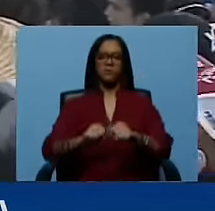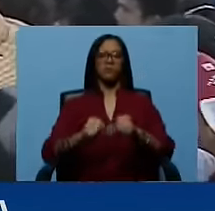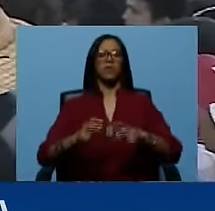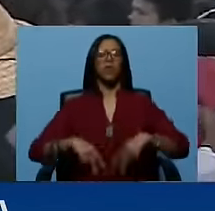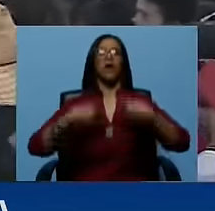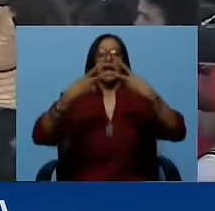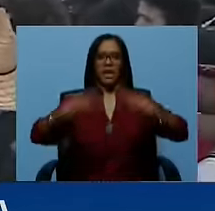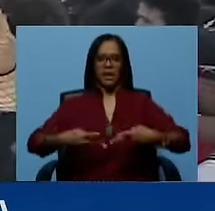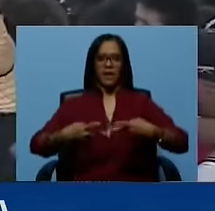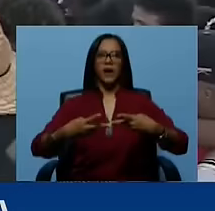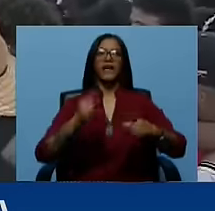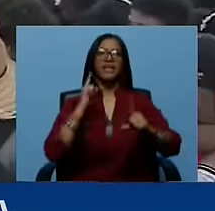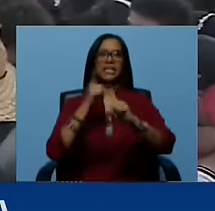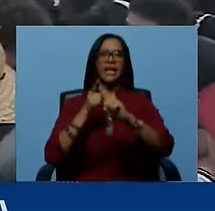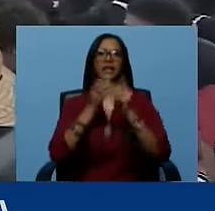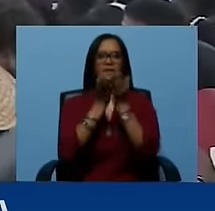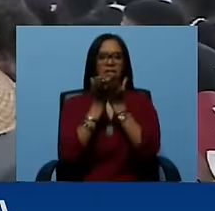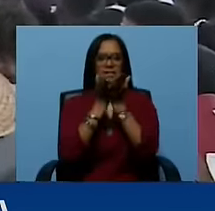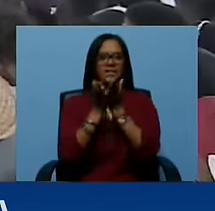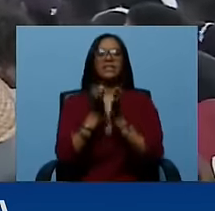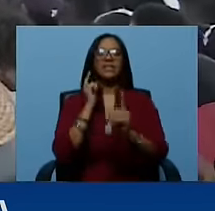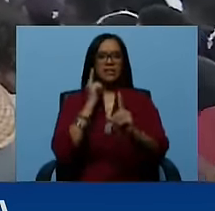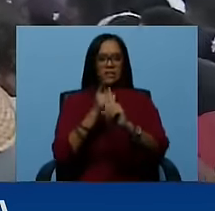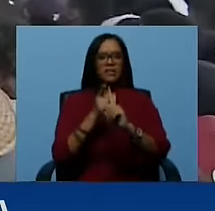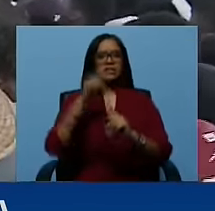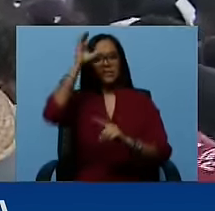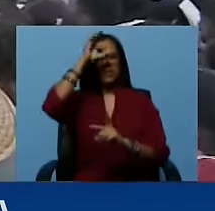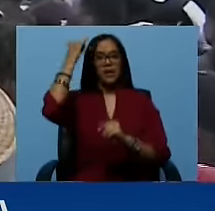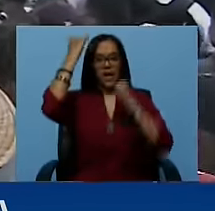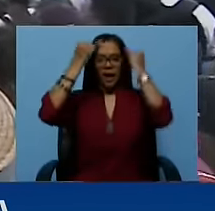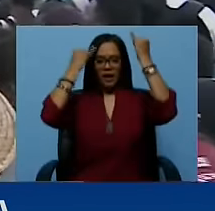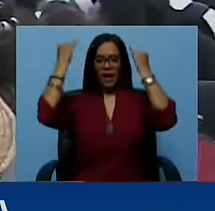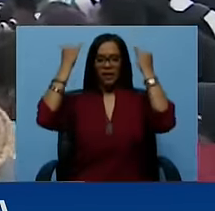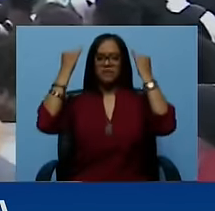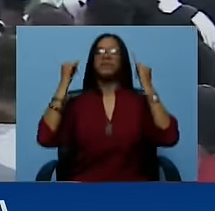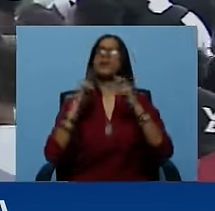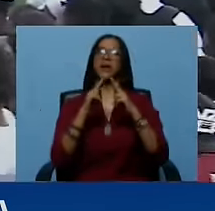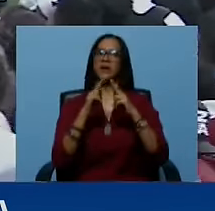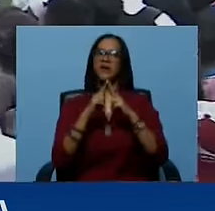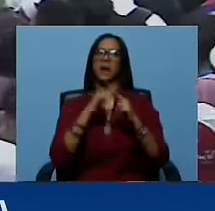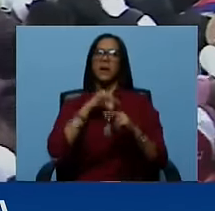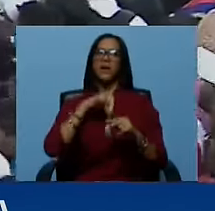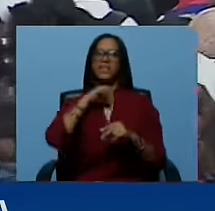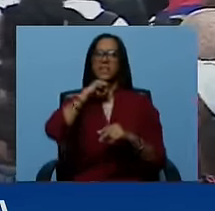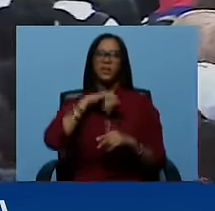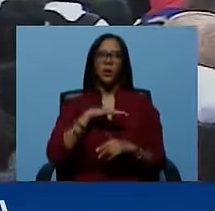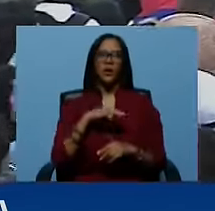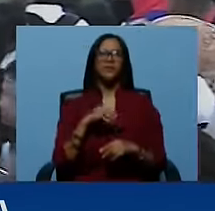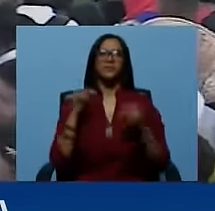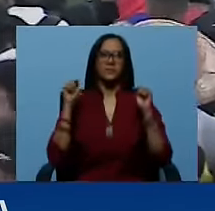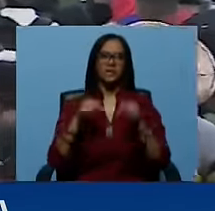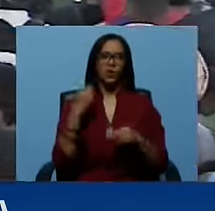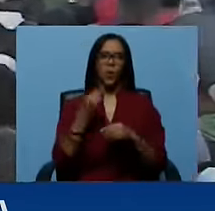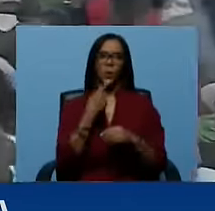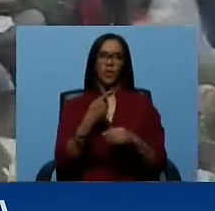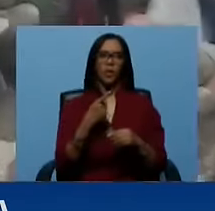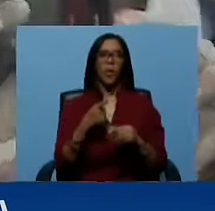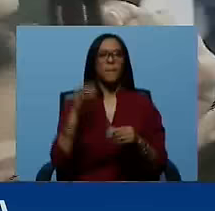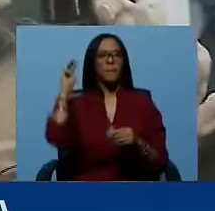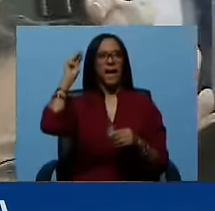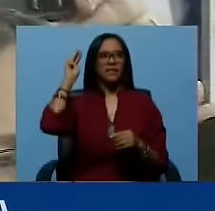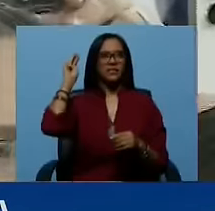reinventamos desde el estudio, desde el conocimiento y las ideas. Conocemos de nuestra historia y, así como dijo un gran